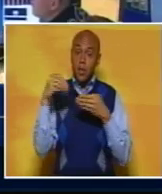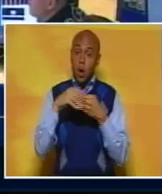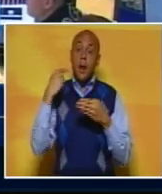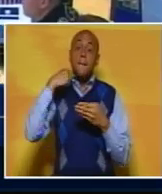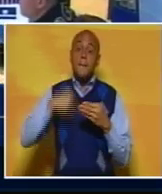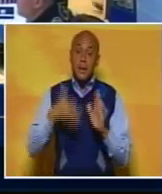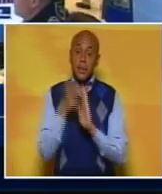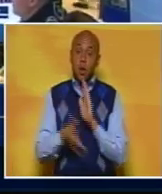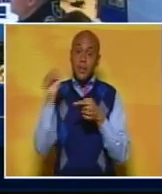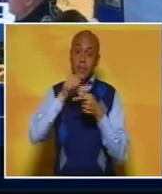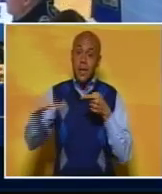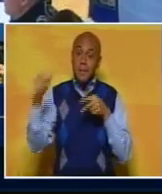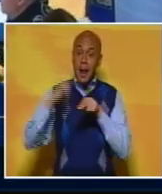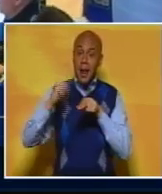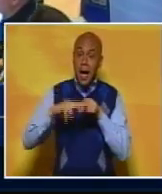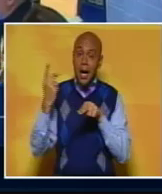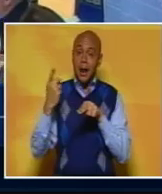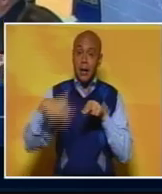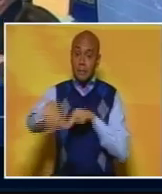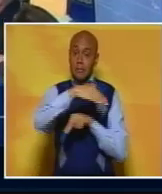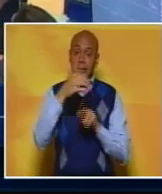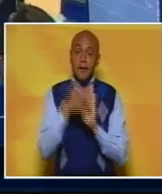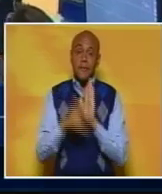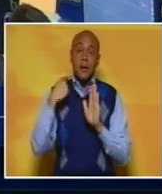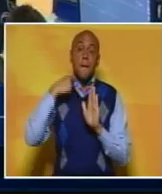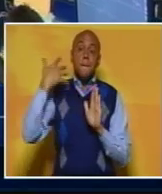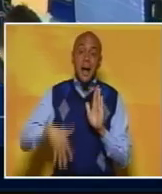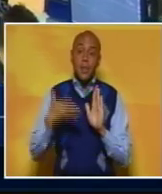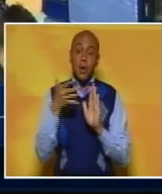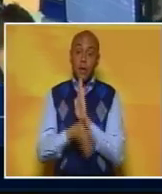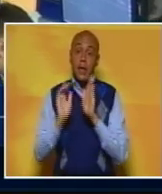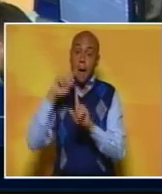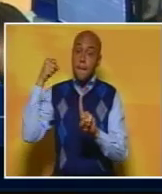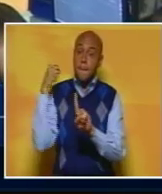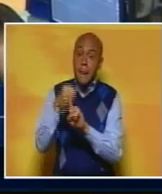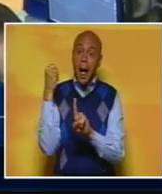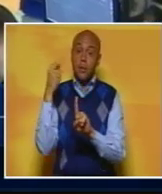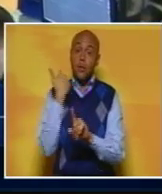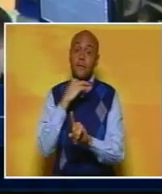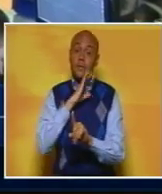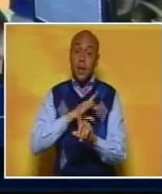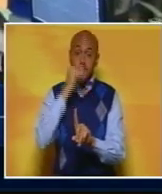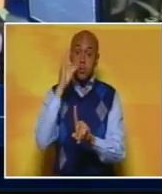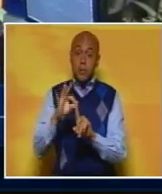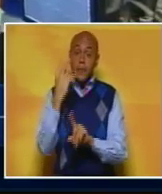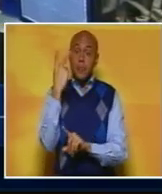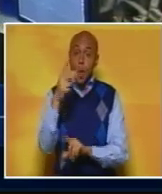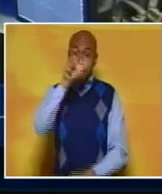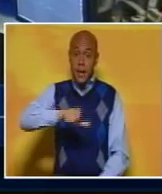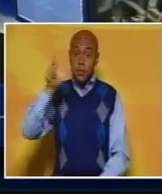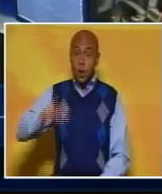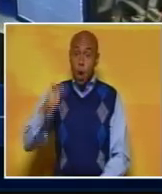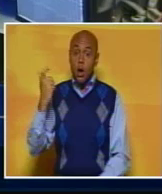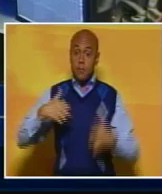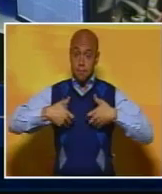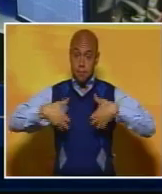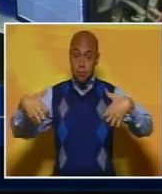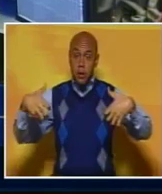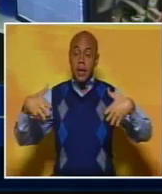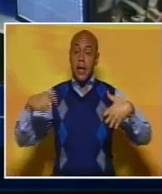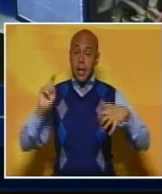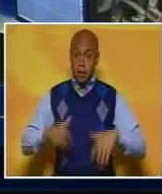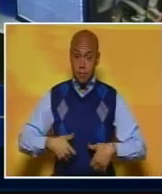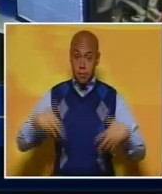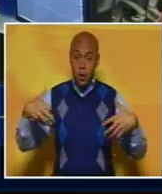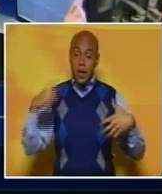llamada semana negra de las bolsas mundiales por el impacto de la enfermedad. De hecho, entre las 2 personas más ricas, Jeff Bezos,